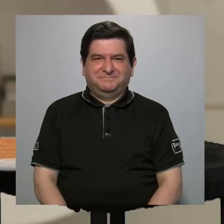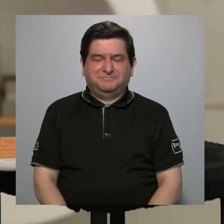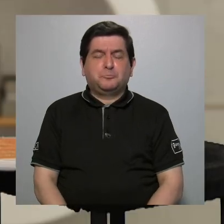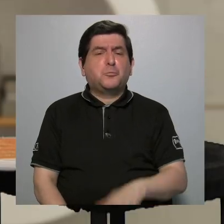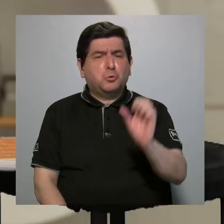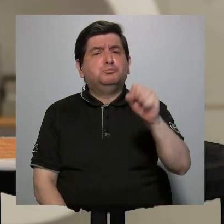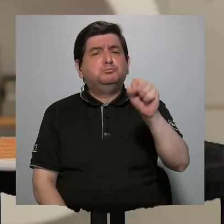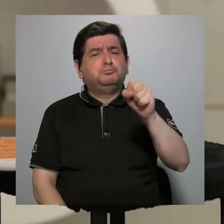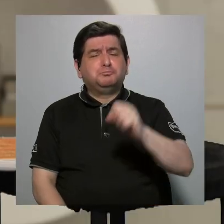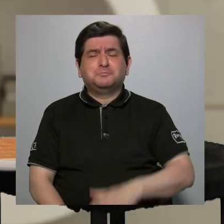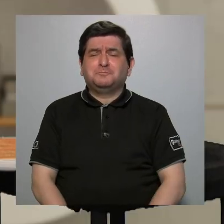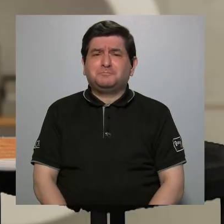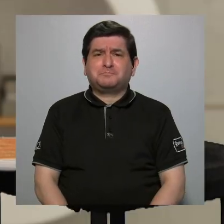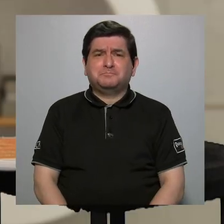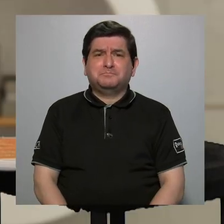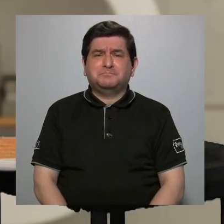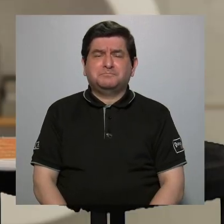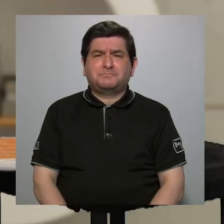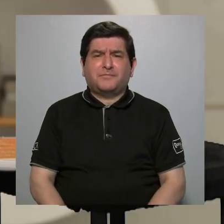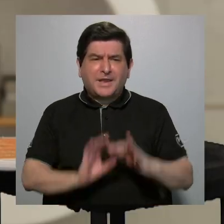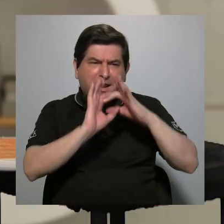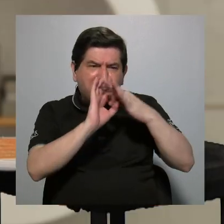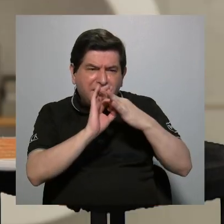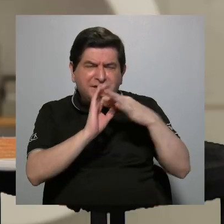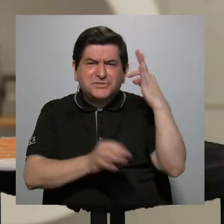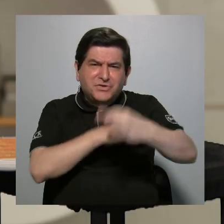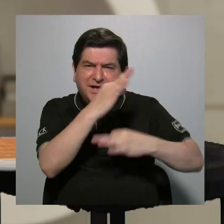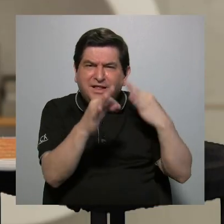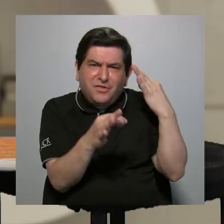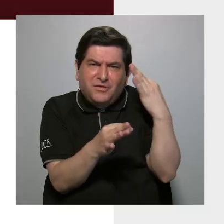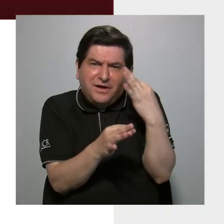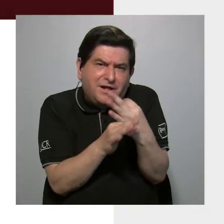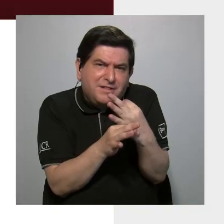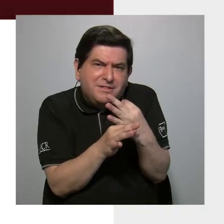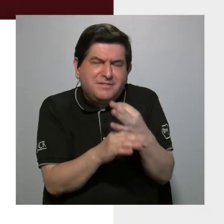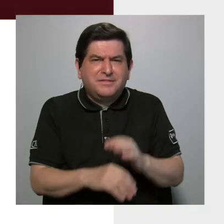Y sí, bueno, entonces en base a ese tipo de